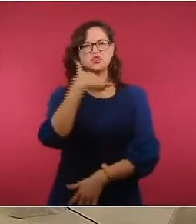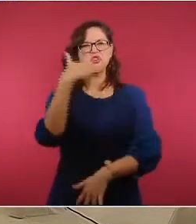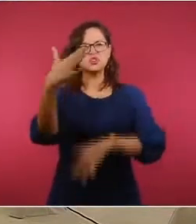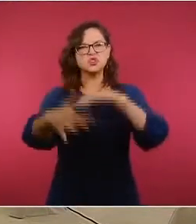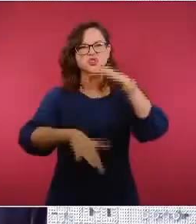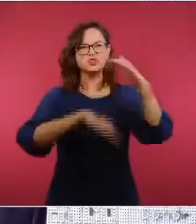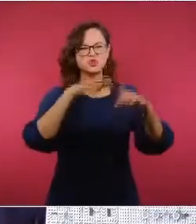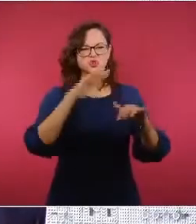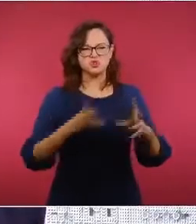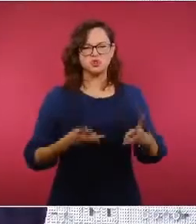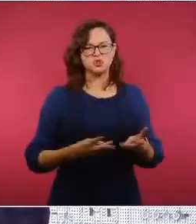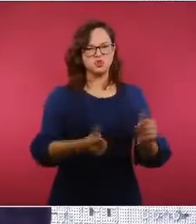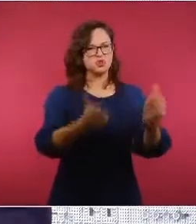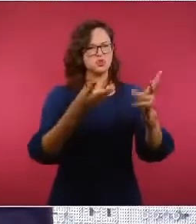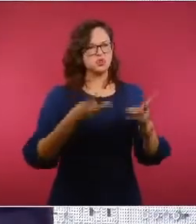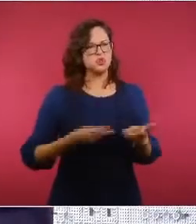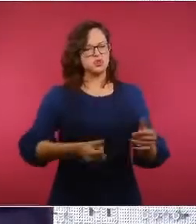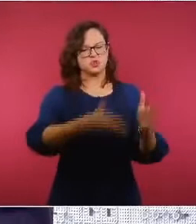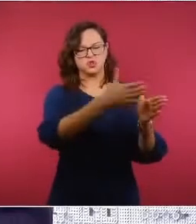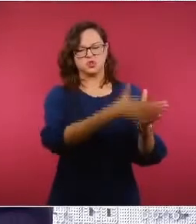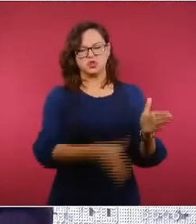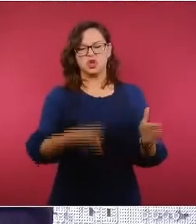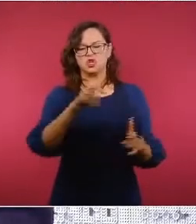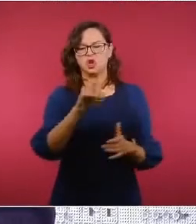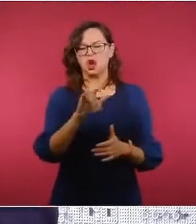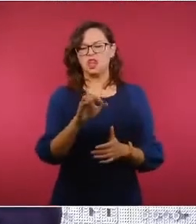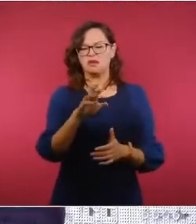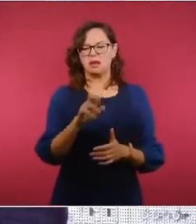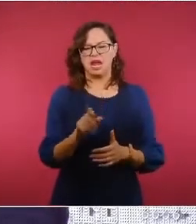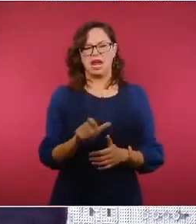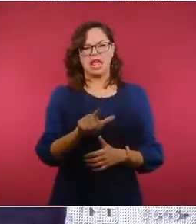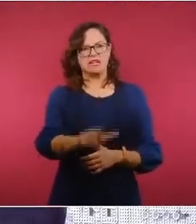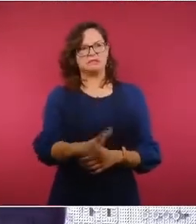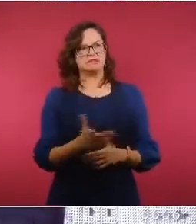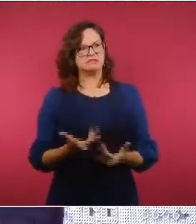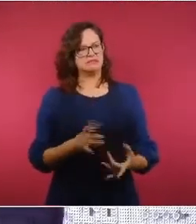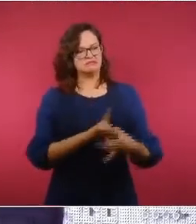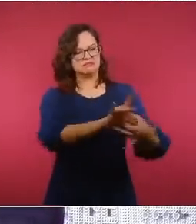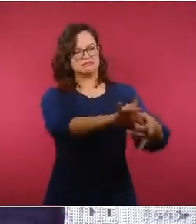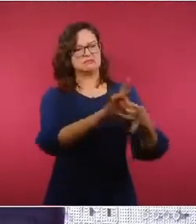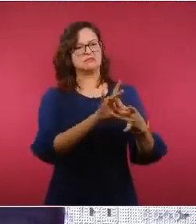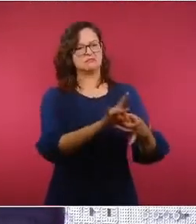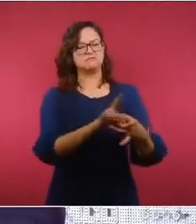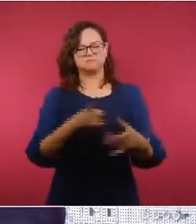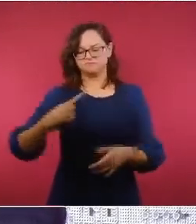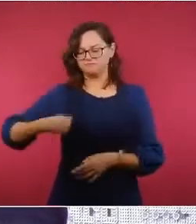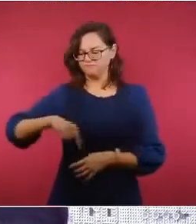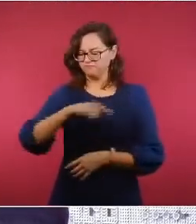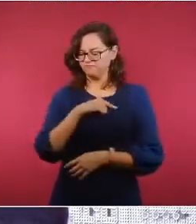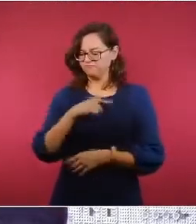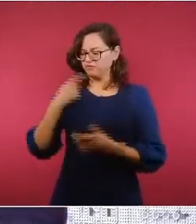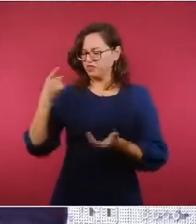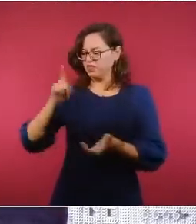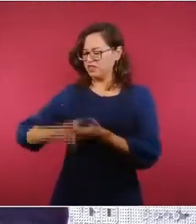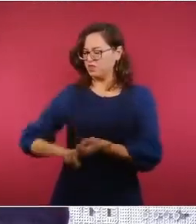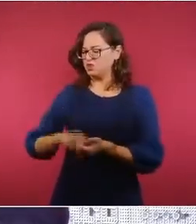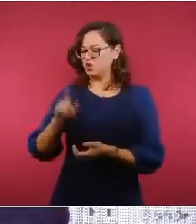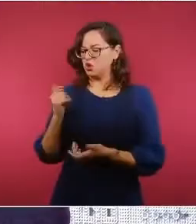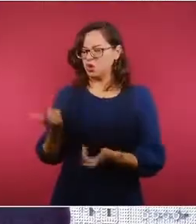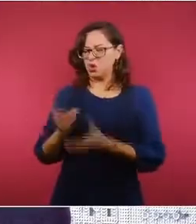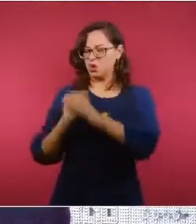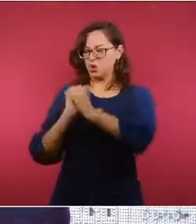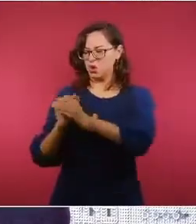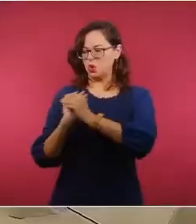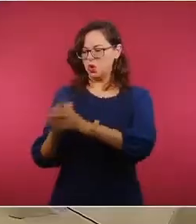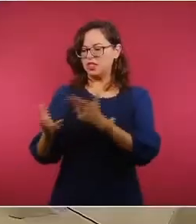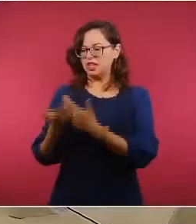nos sentimos orgullosos en la Lotería Nacional de seguir acompañando a México y a la Cuarta Transformación, apoyando para